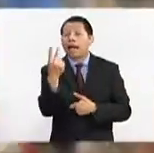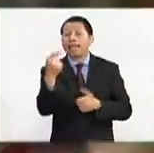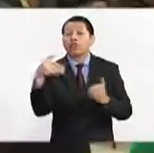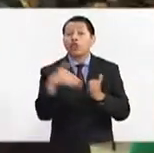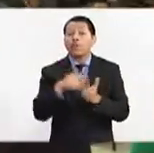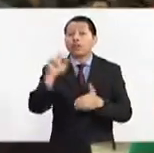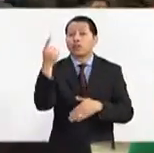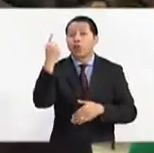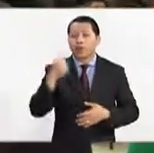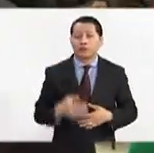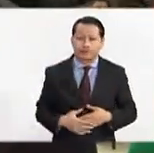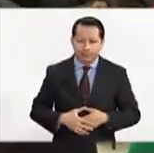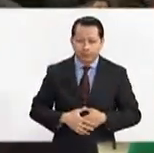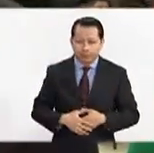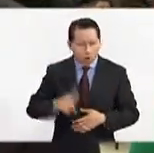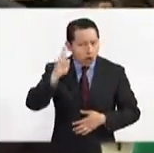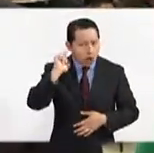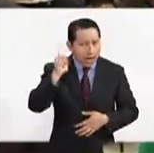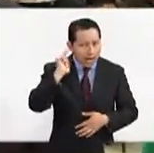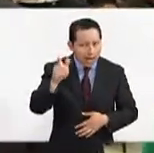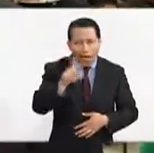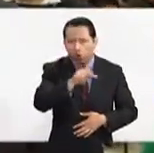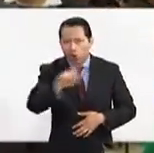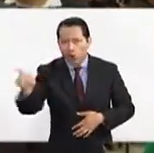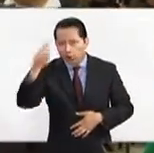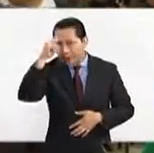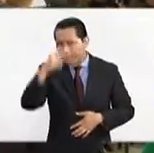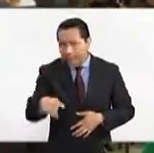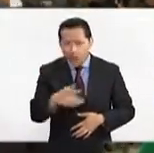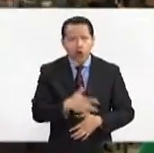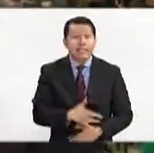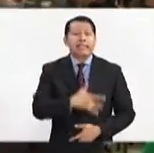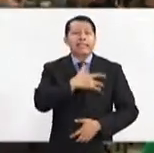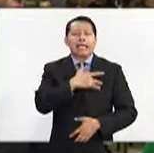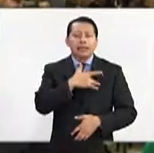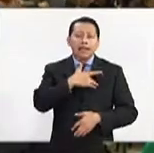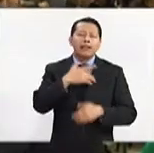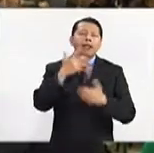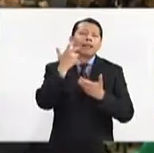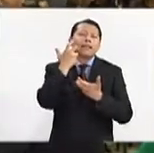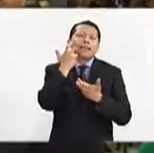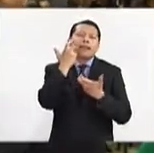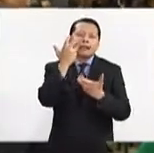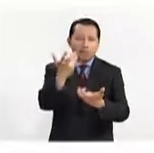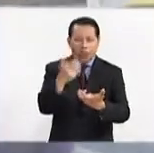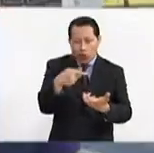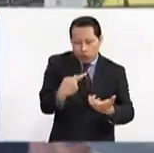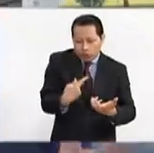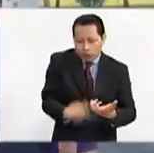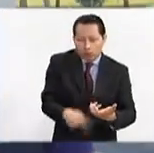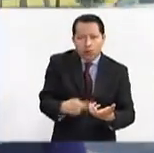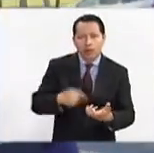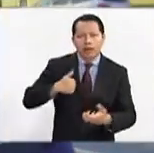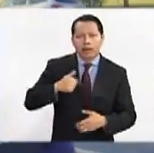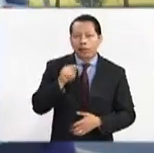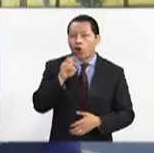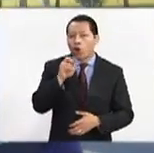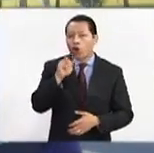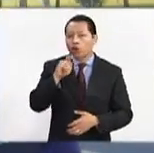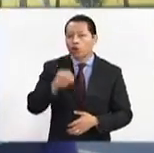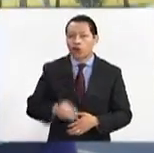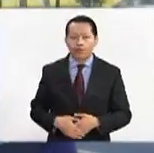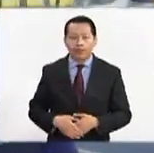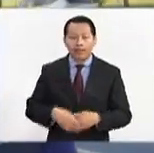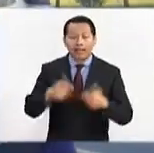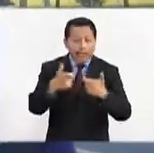$25,000. Espero que todos en México puedan sentir los buenos deseos de Toronto y toda la gente de Toronto. Los fondos recaudados en este